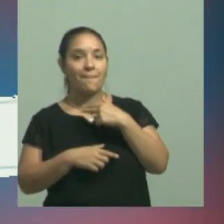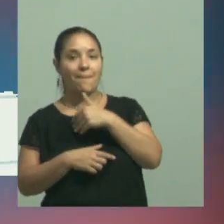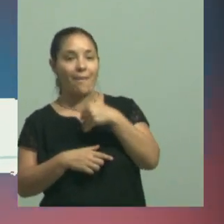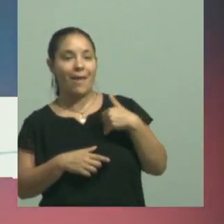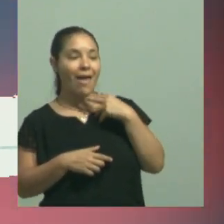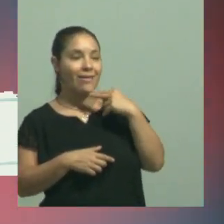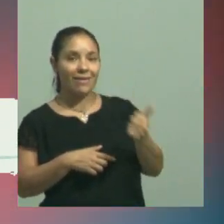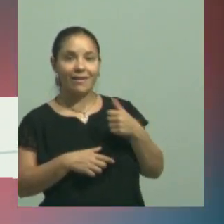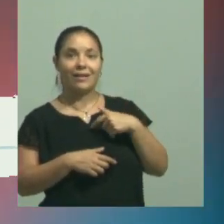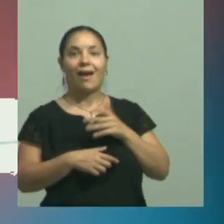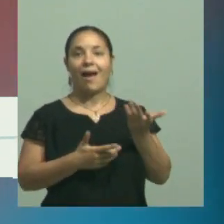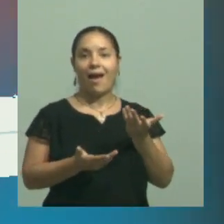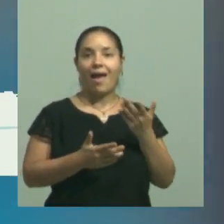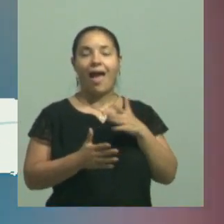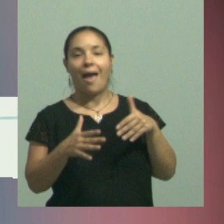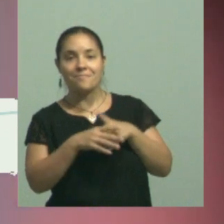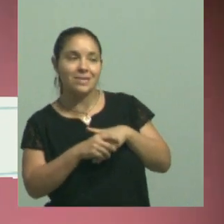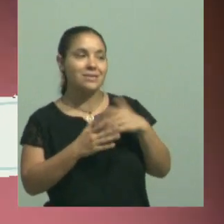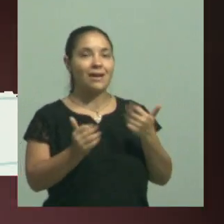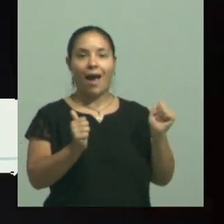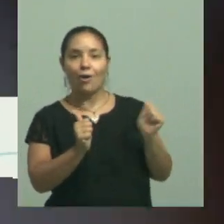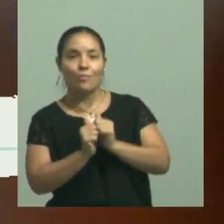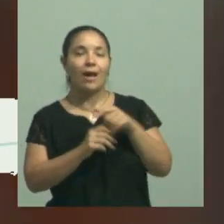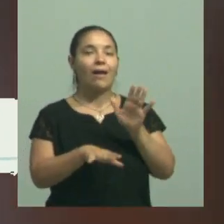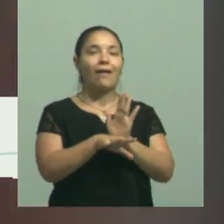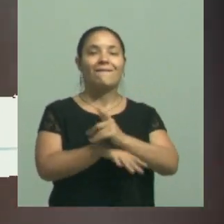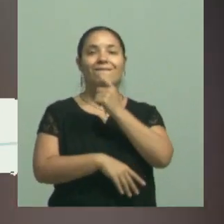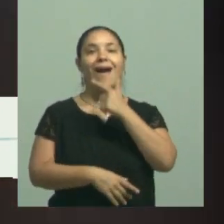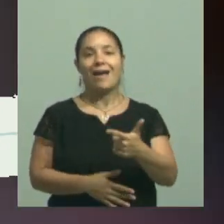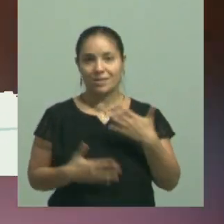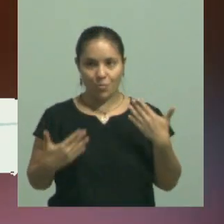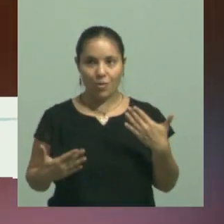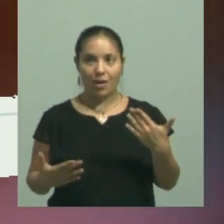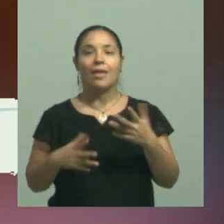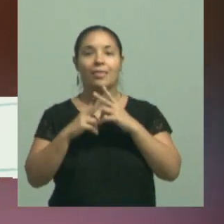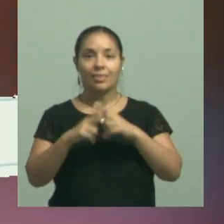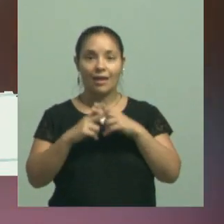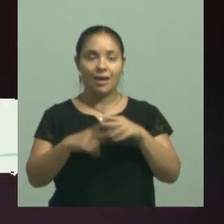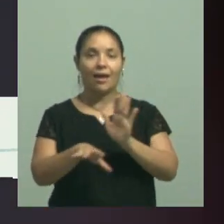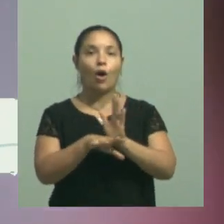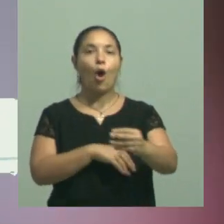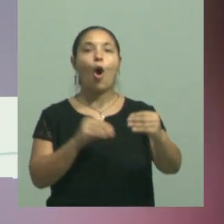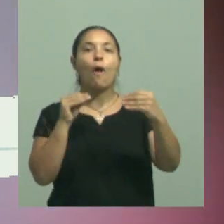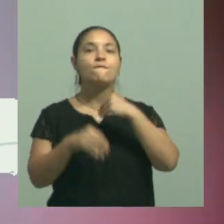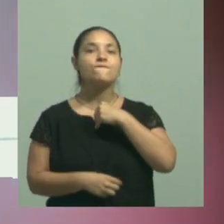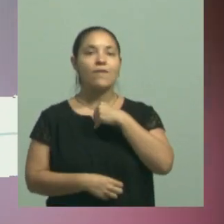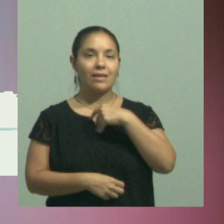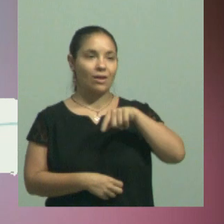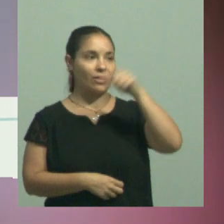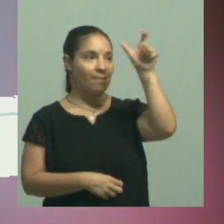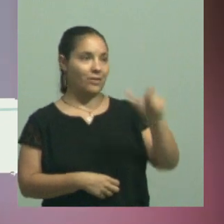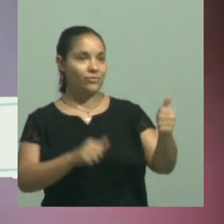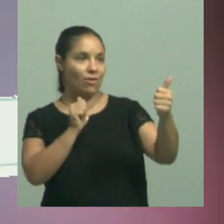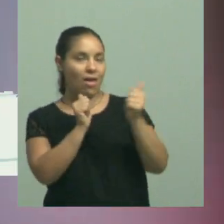las hijas, las amigas. Entonces también eso facilita mucho el desarrollar este tipo de talleres porque hay cierta confianza con la persona que vos asistís.